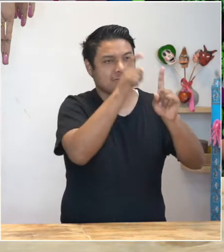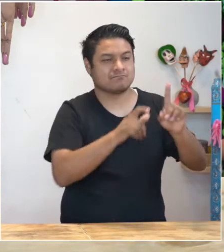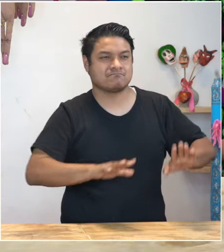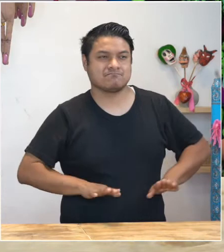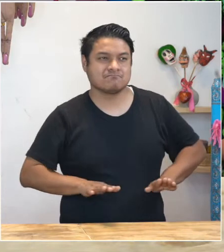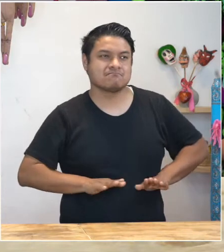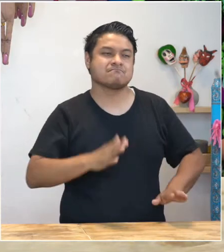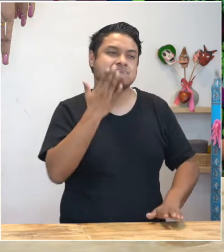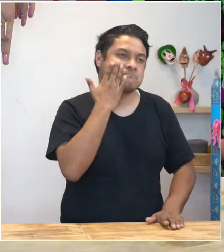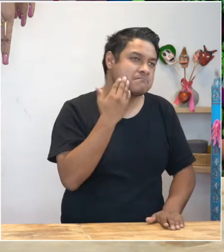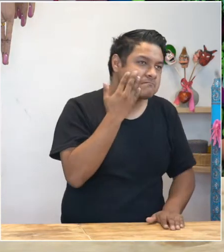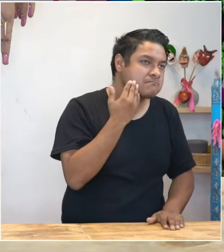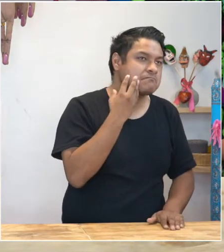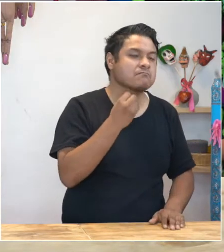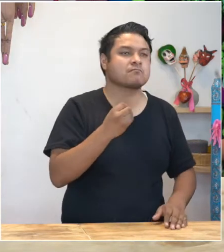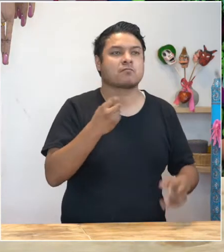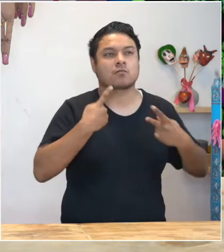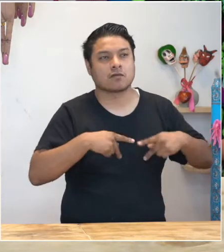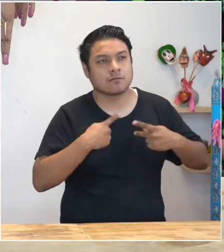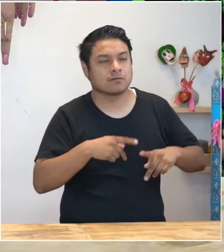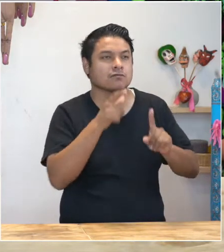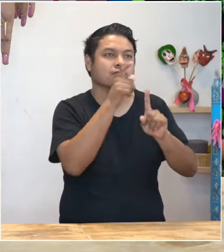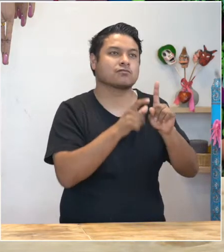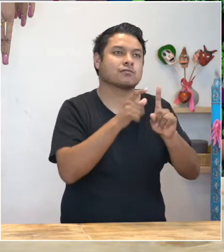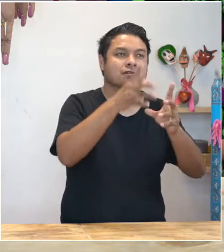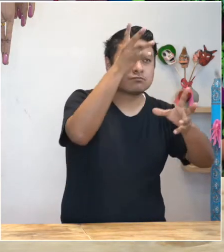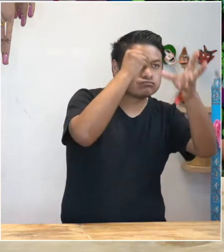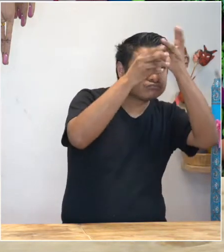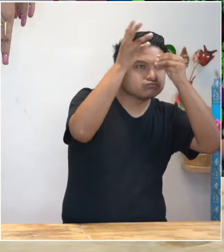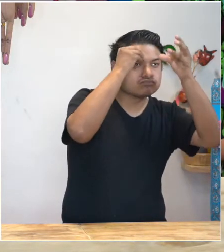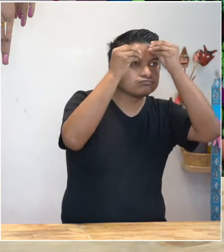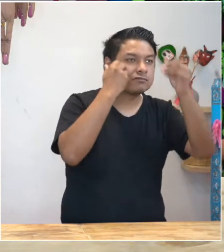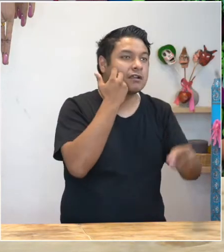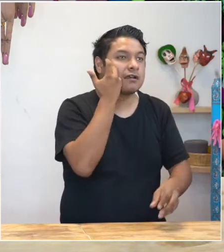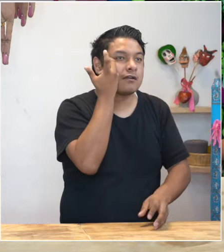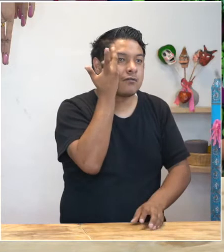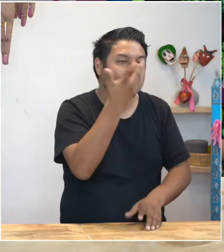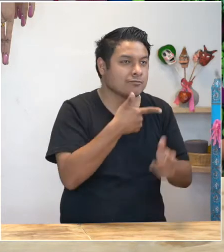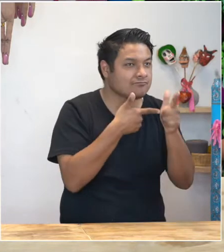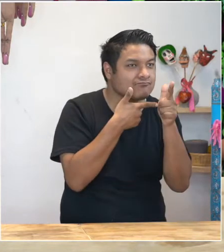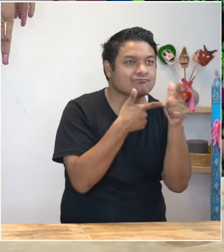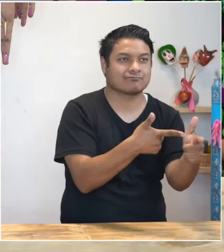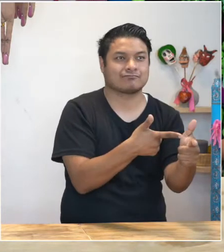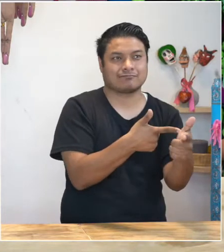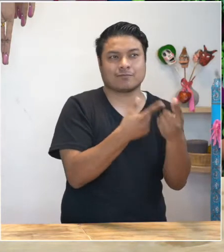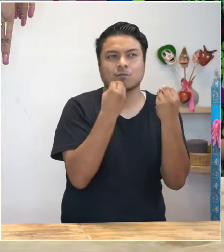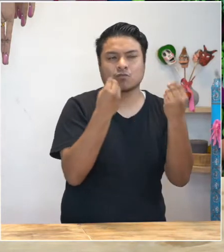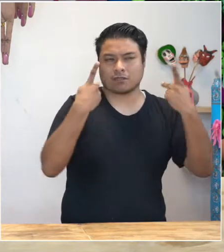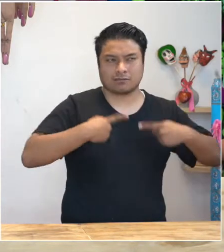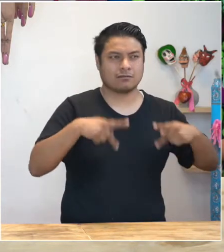múltiples razones válidas, porque quiere comunicarse con el turista que llega, porque posiblemente en un futuro quieren